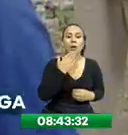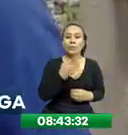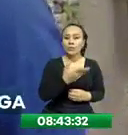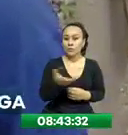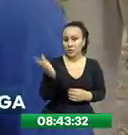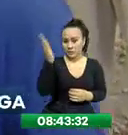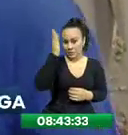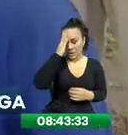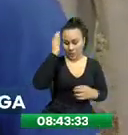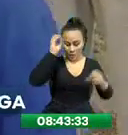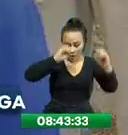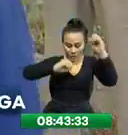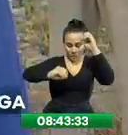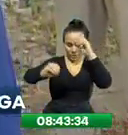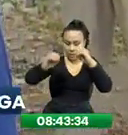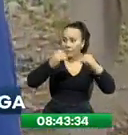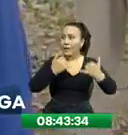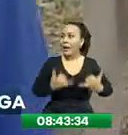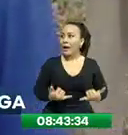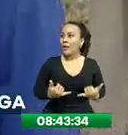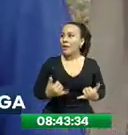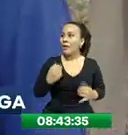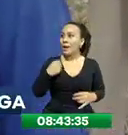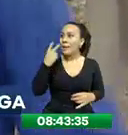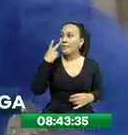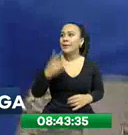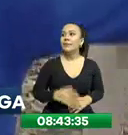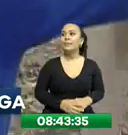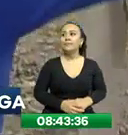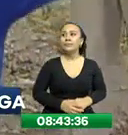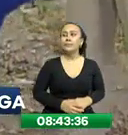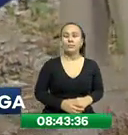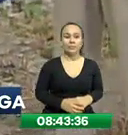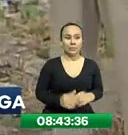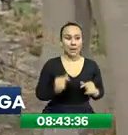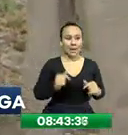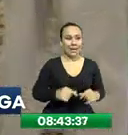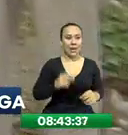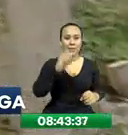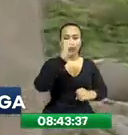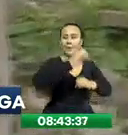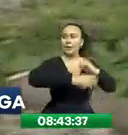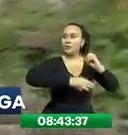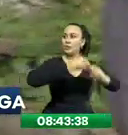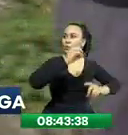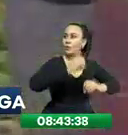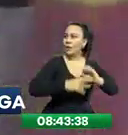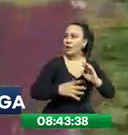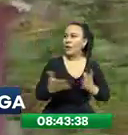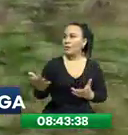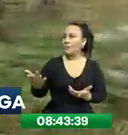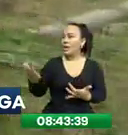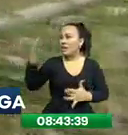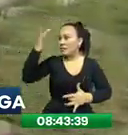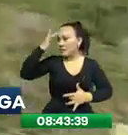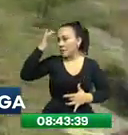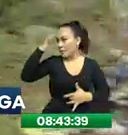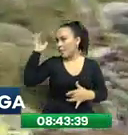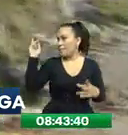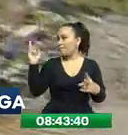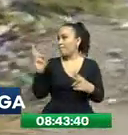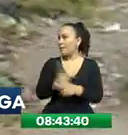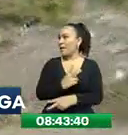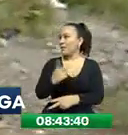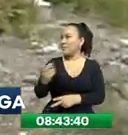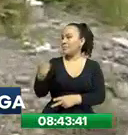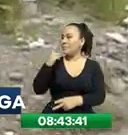puede observar ahorita, digamos esto. Aquí es, digamos, el basurero, la epidemia que tenemos aquí,